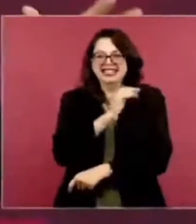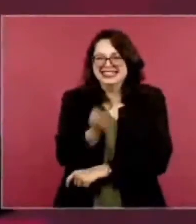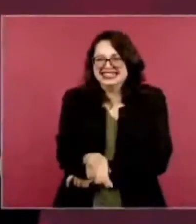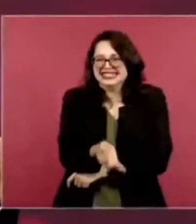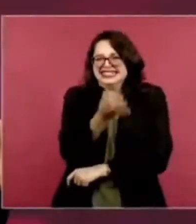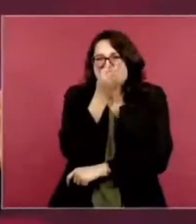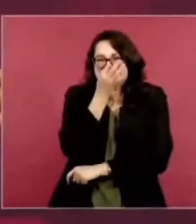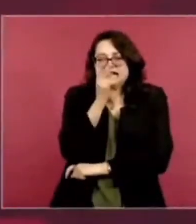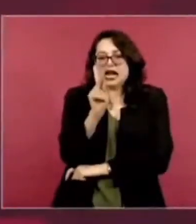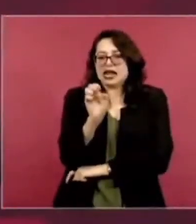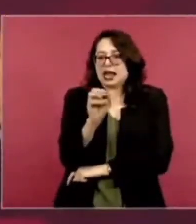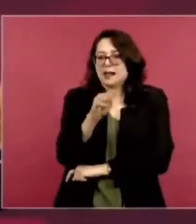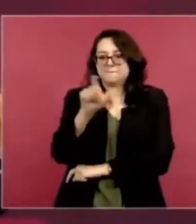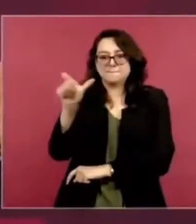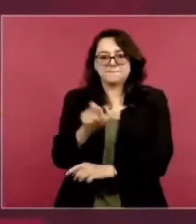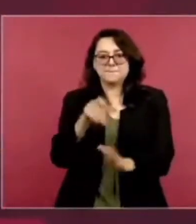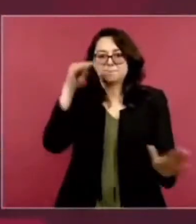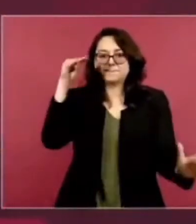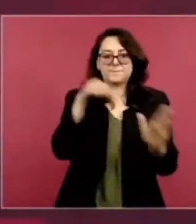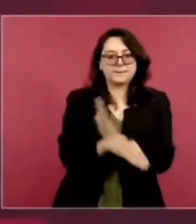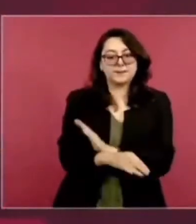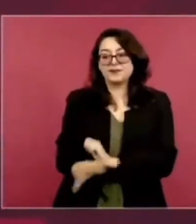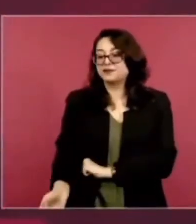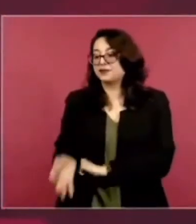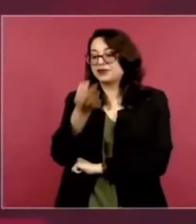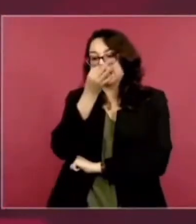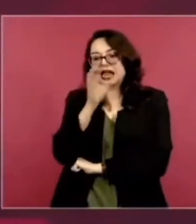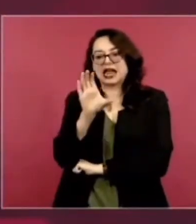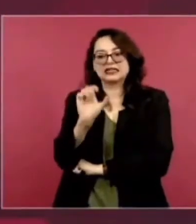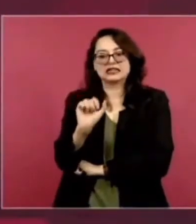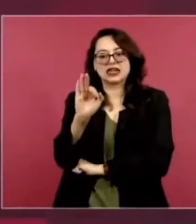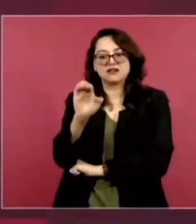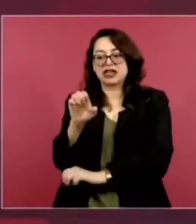con Pemex y con la Comisión Federal de Electricidad.